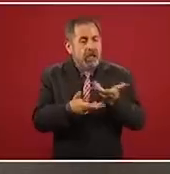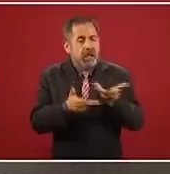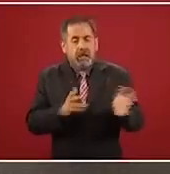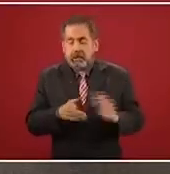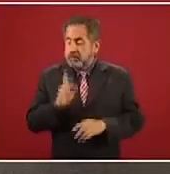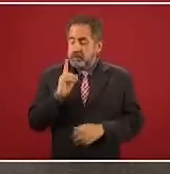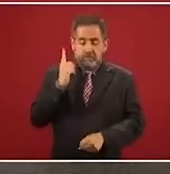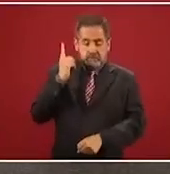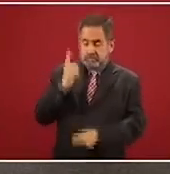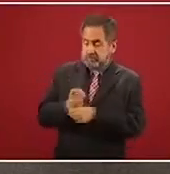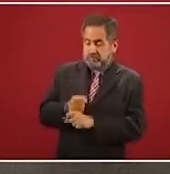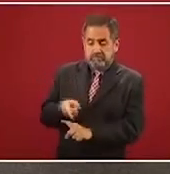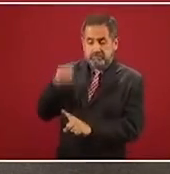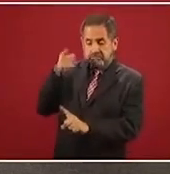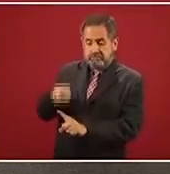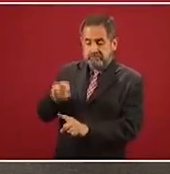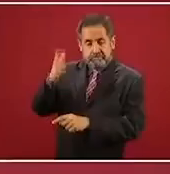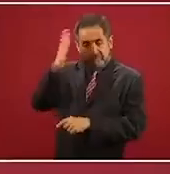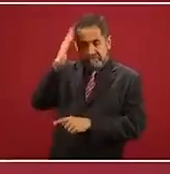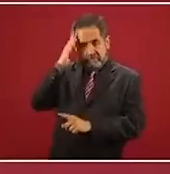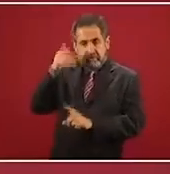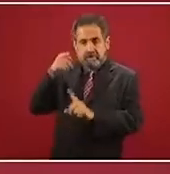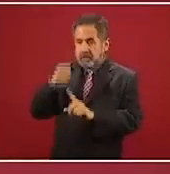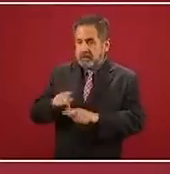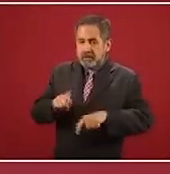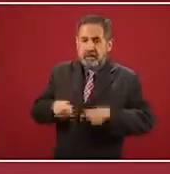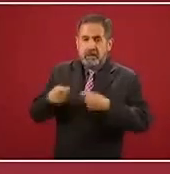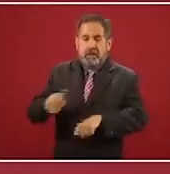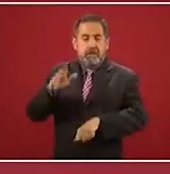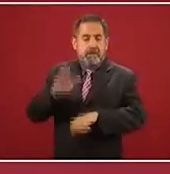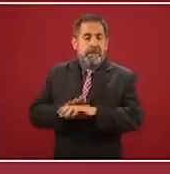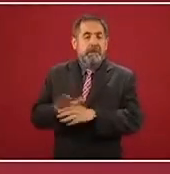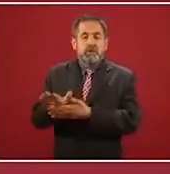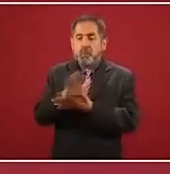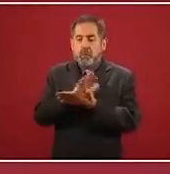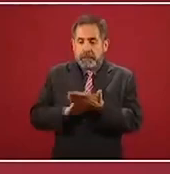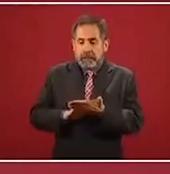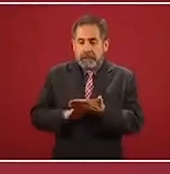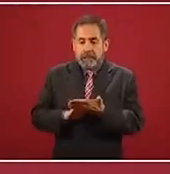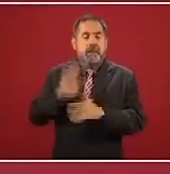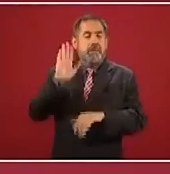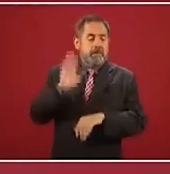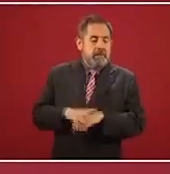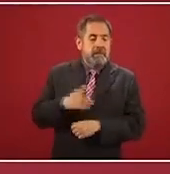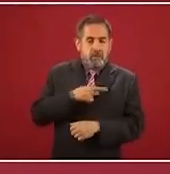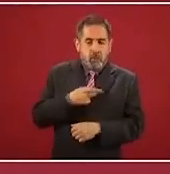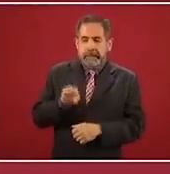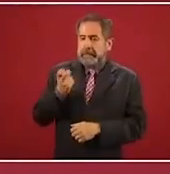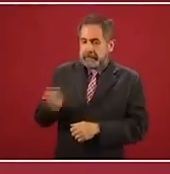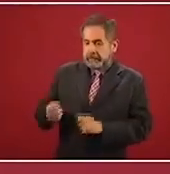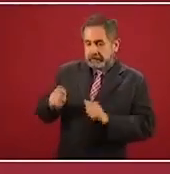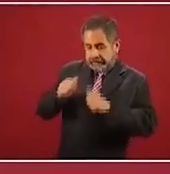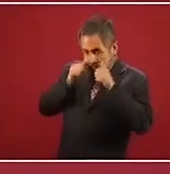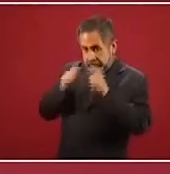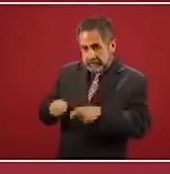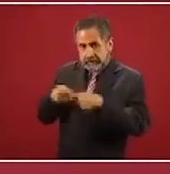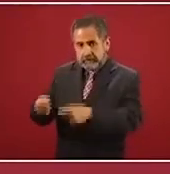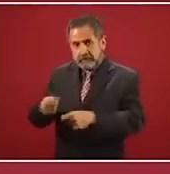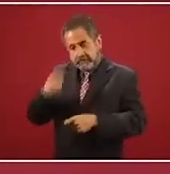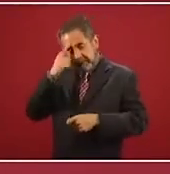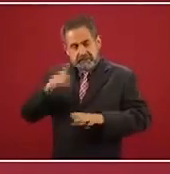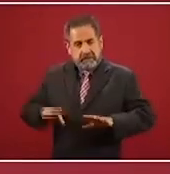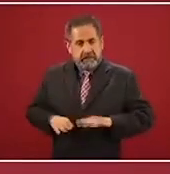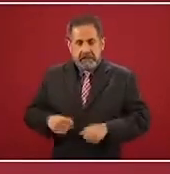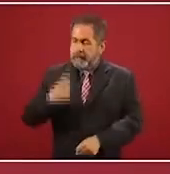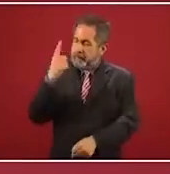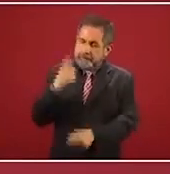la preferencia se le va a dar a la gente humilde, a la gente pobre. Por el bien de todos, primero